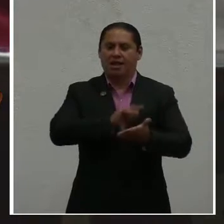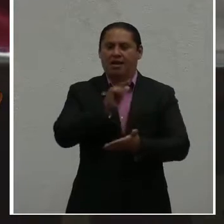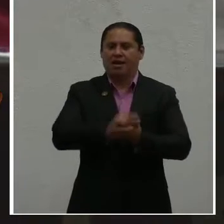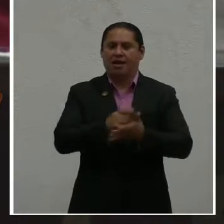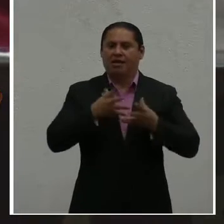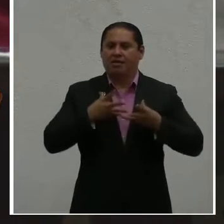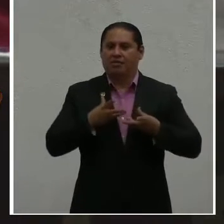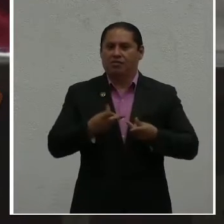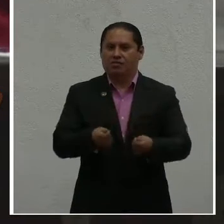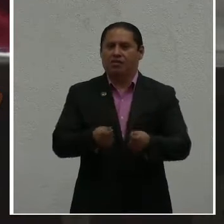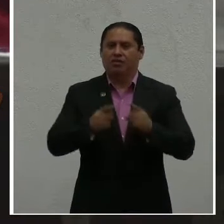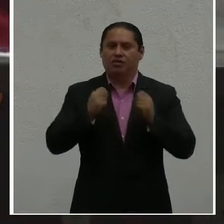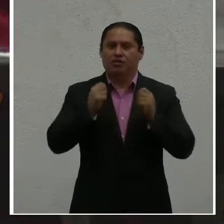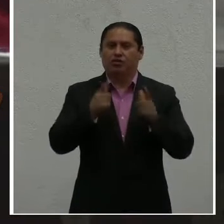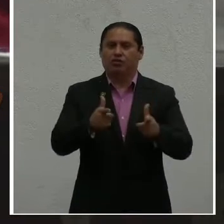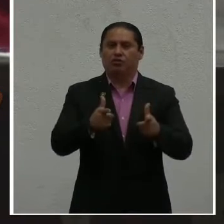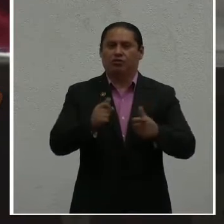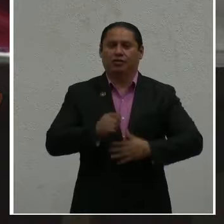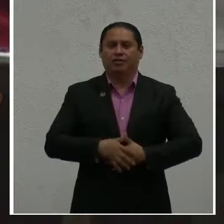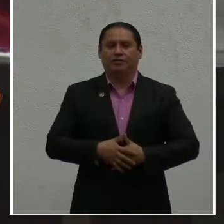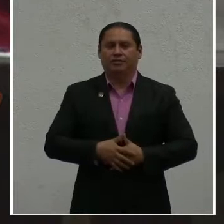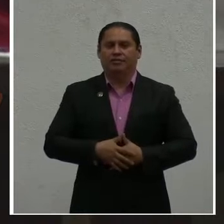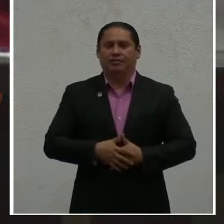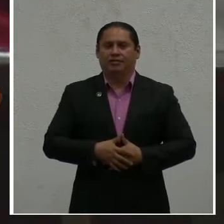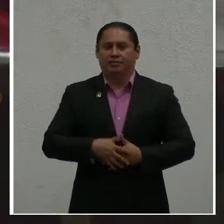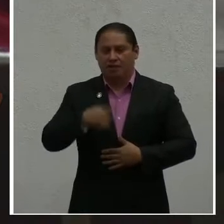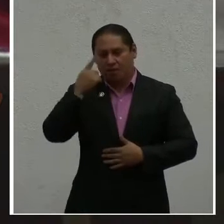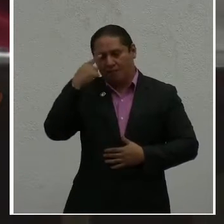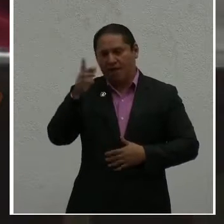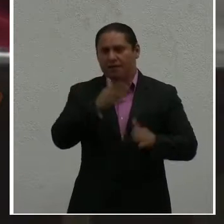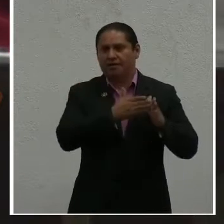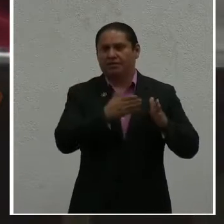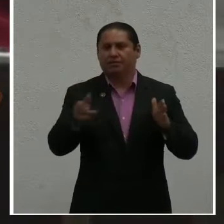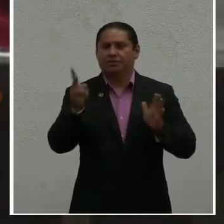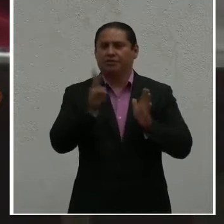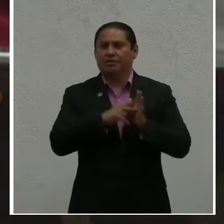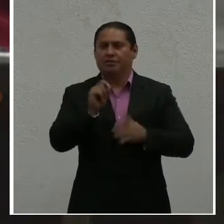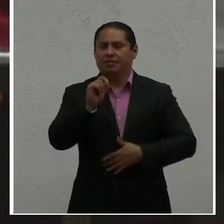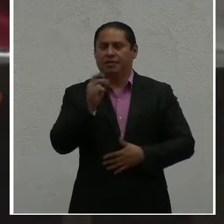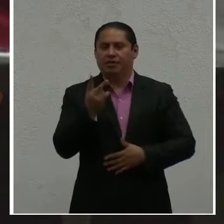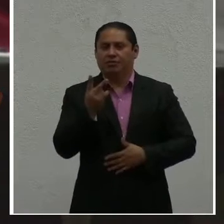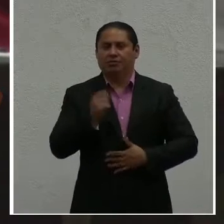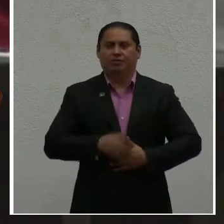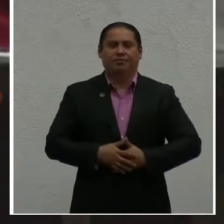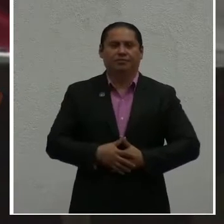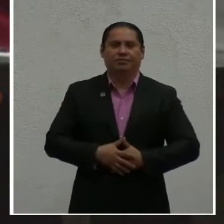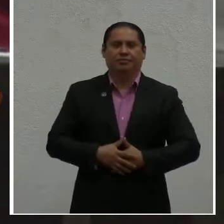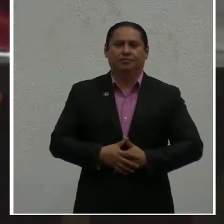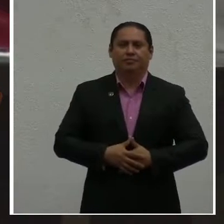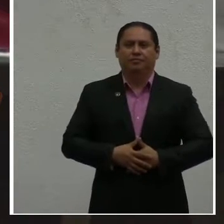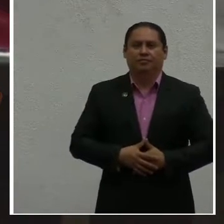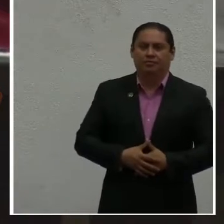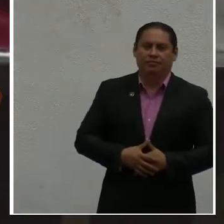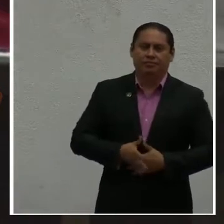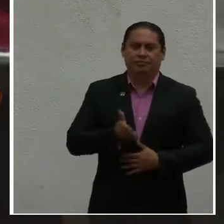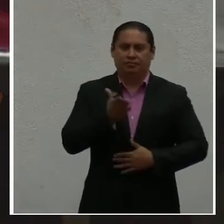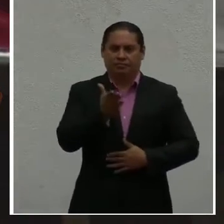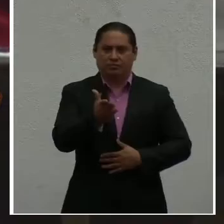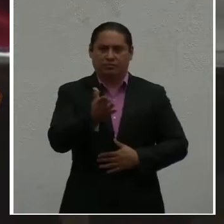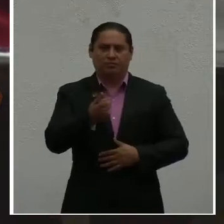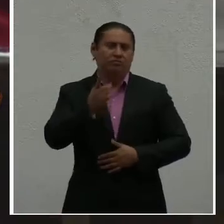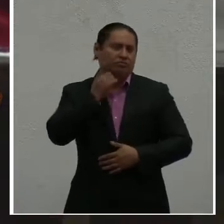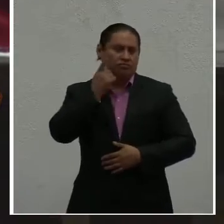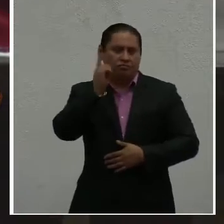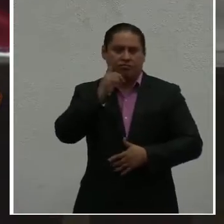municipio de Tuxtla Gutiérrez, Chiapas, para el ejercicio fiscal 2022. Por lo que solicito a la